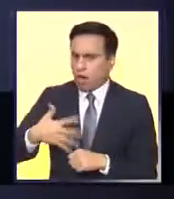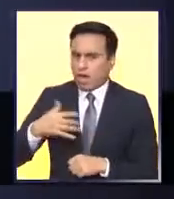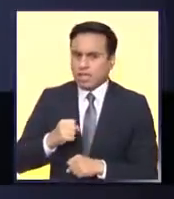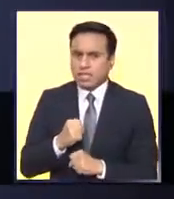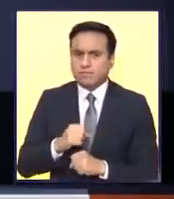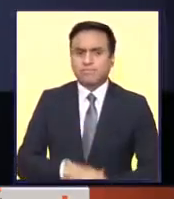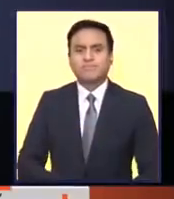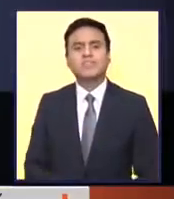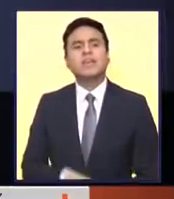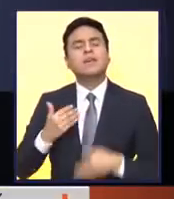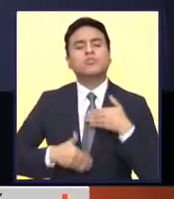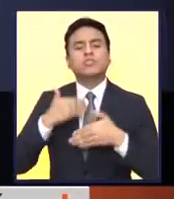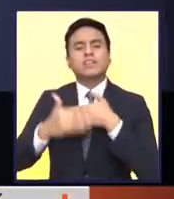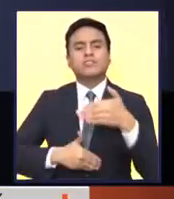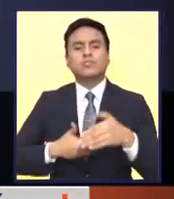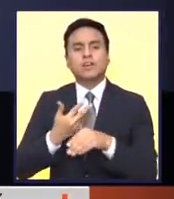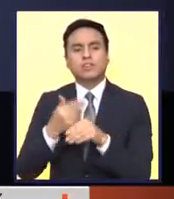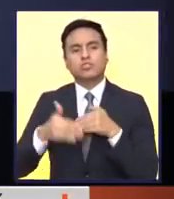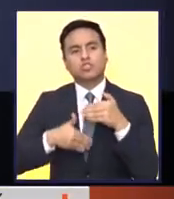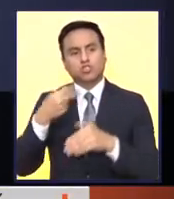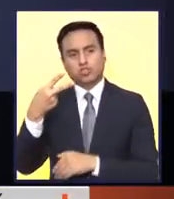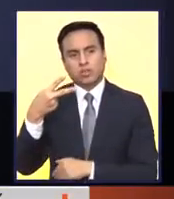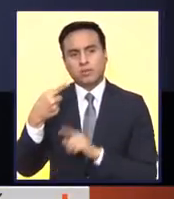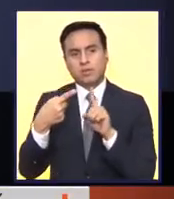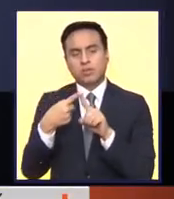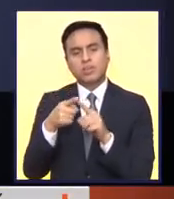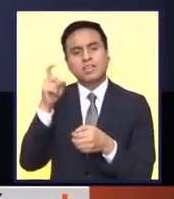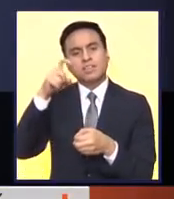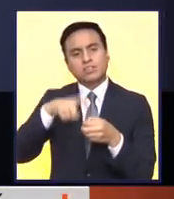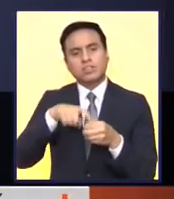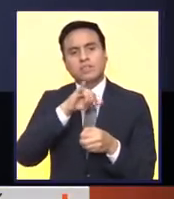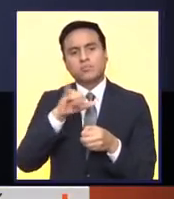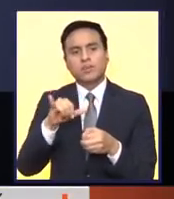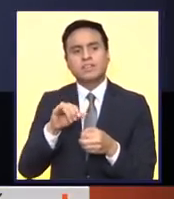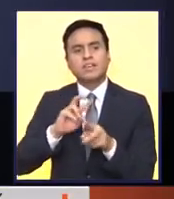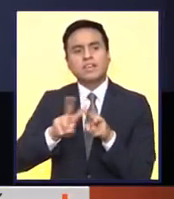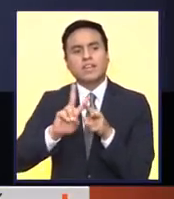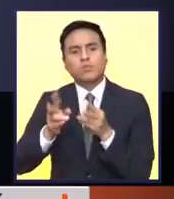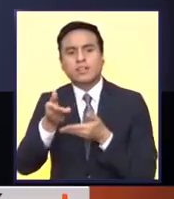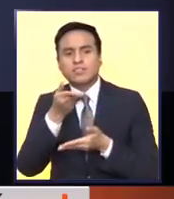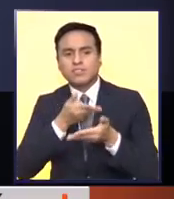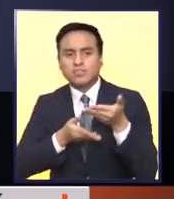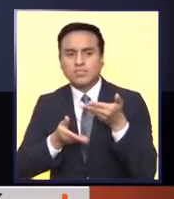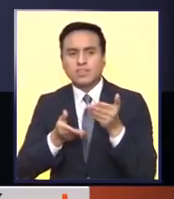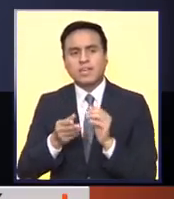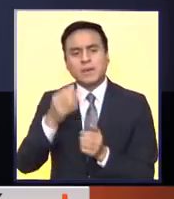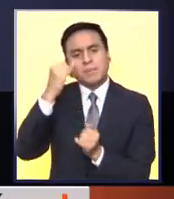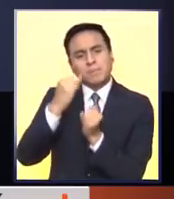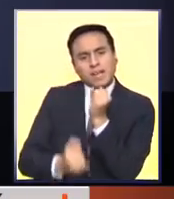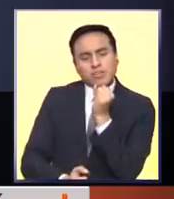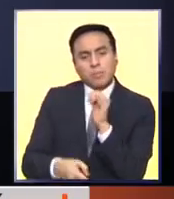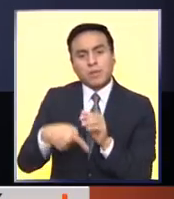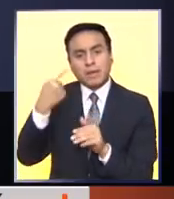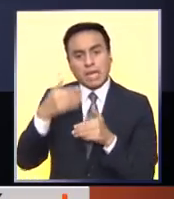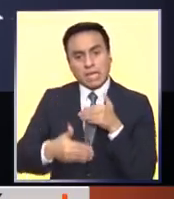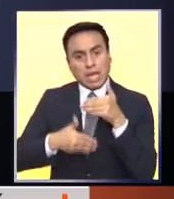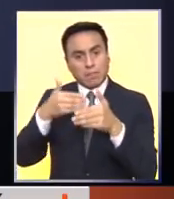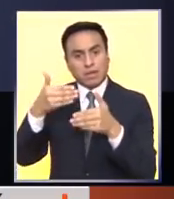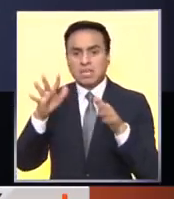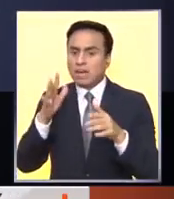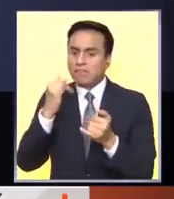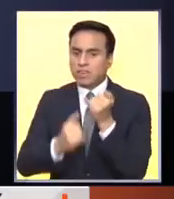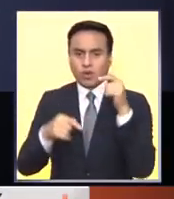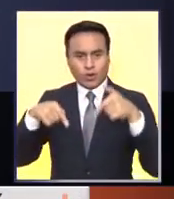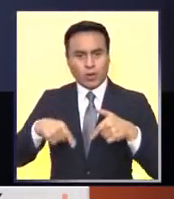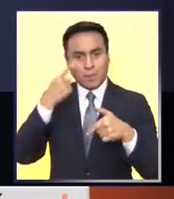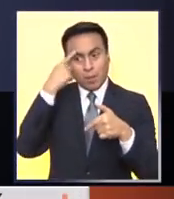El proceso tiene 2 etapas, una de inscripción y otra de regularización. El plazo de la primera etapa terminó hoy, pero